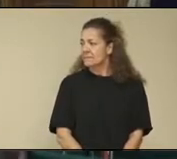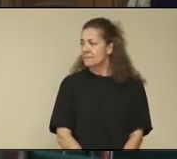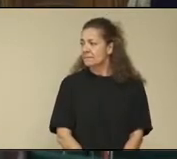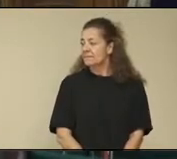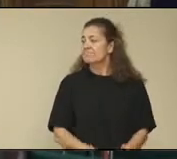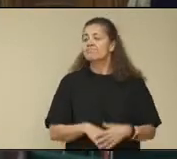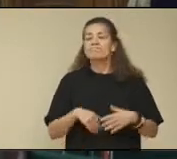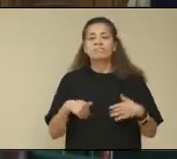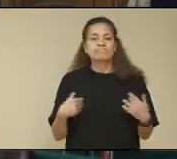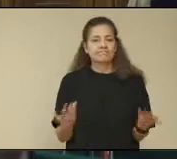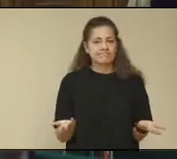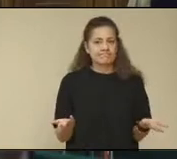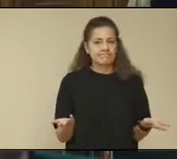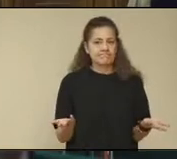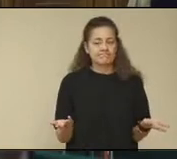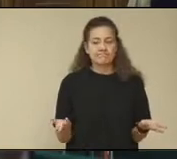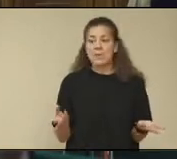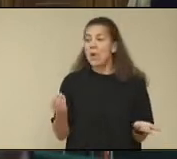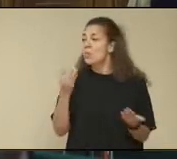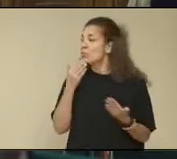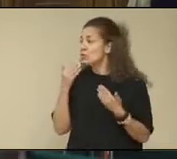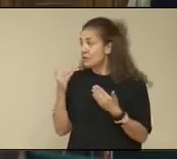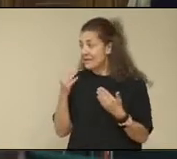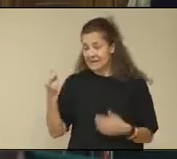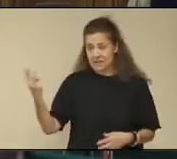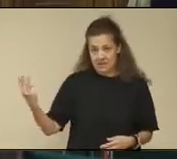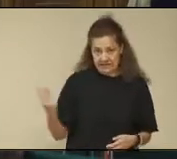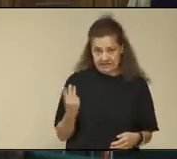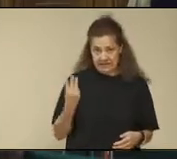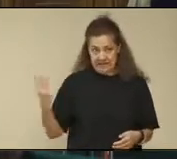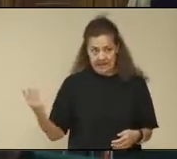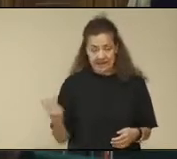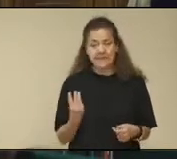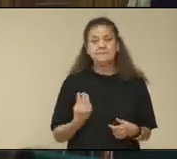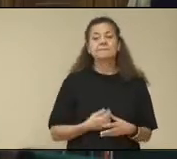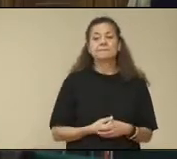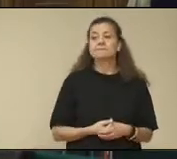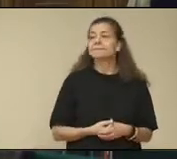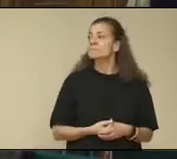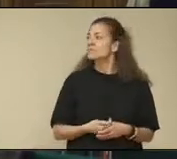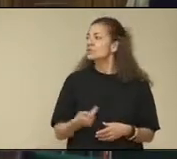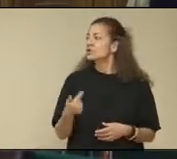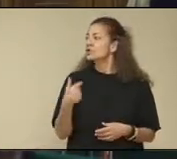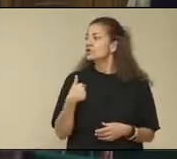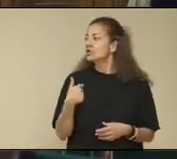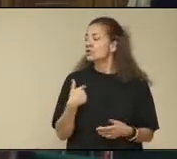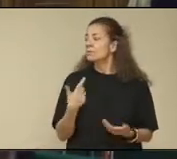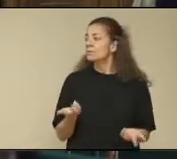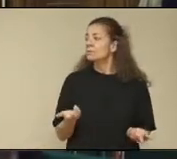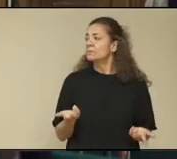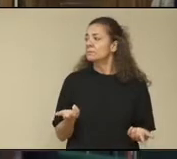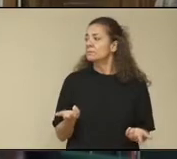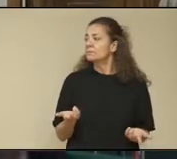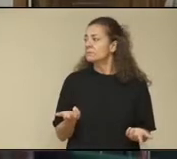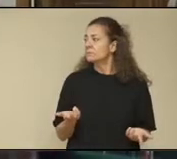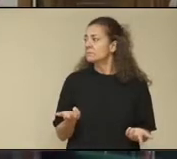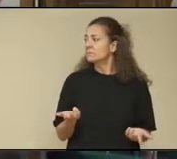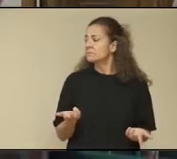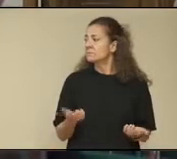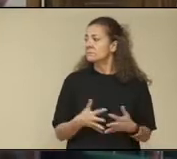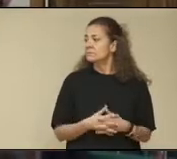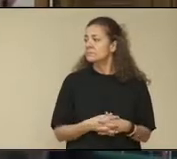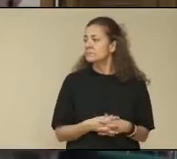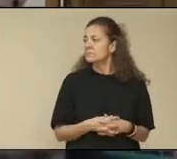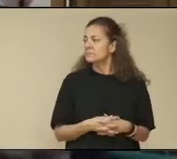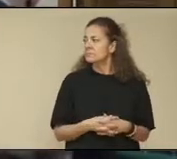Bueno, pues muchas gracias a los tres. Yo, oyéndoos, la verdad es